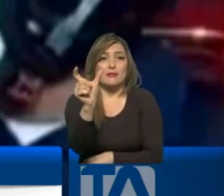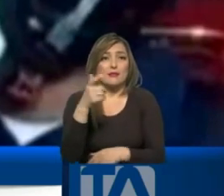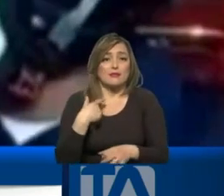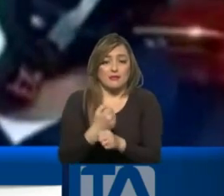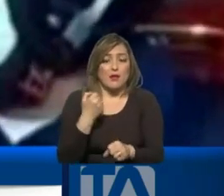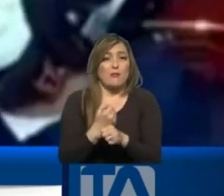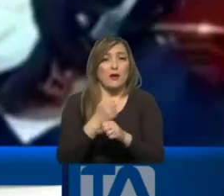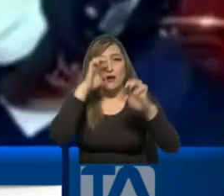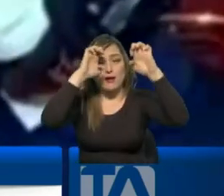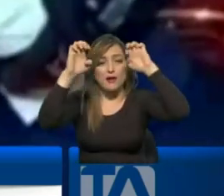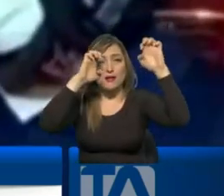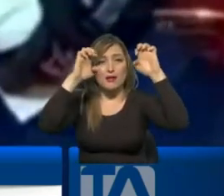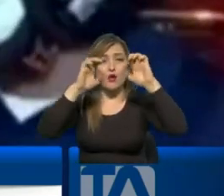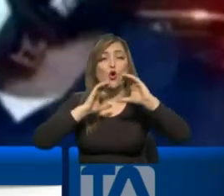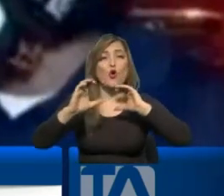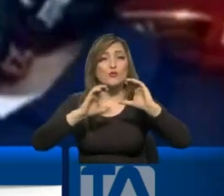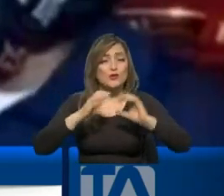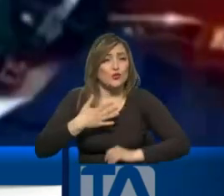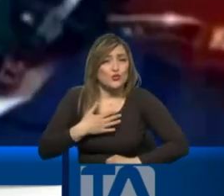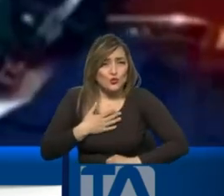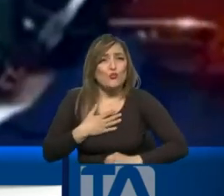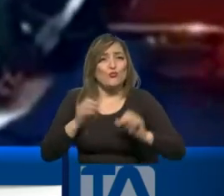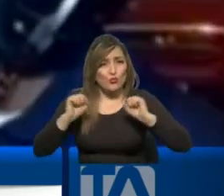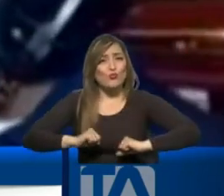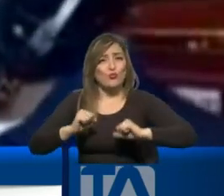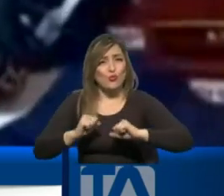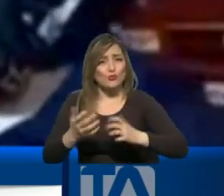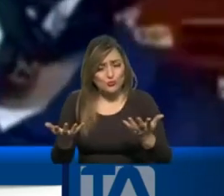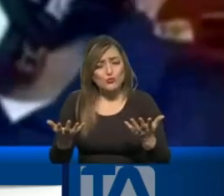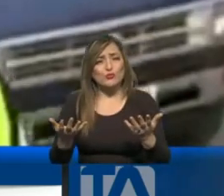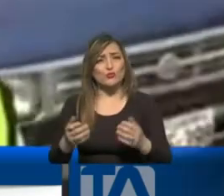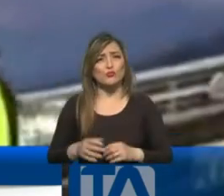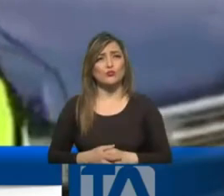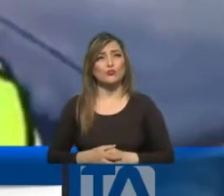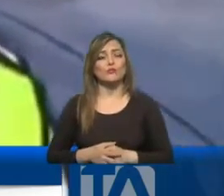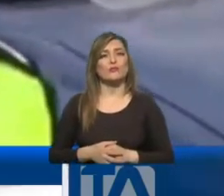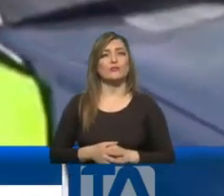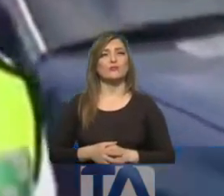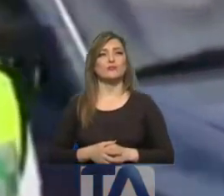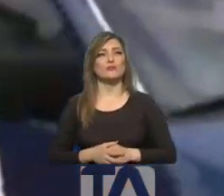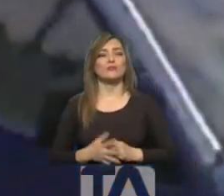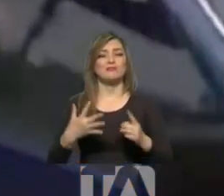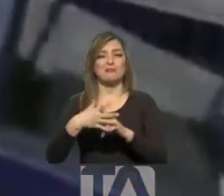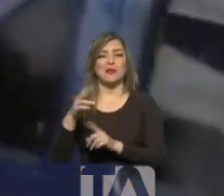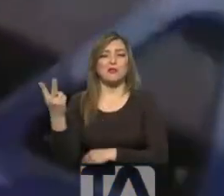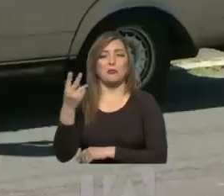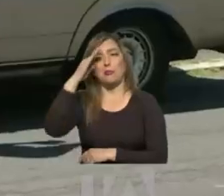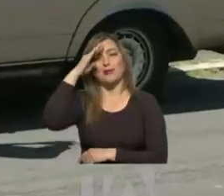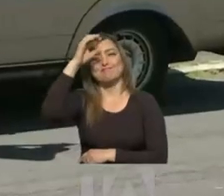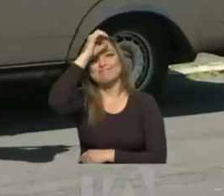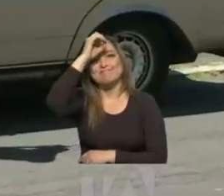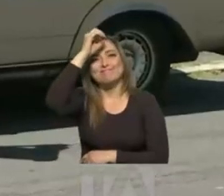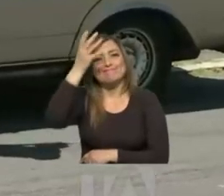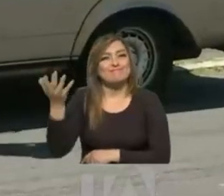identificándome como personal de telecomunicaciones del del sector estratégico. Situaciones como estas ocurren en las vías